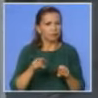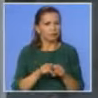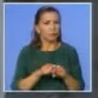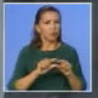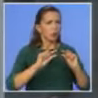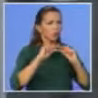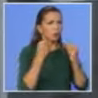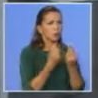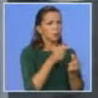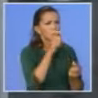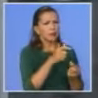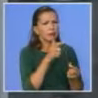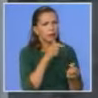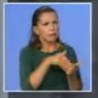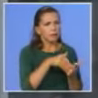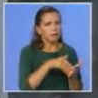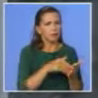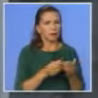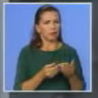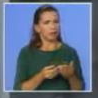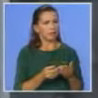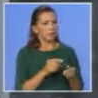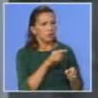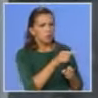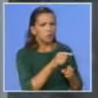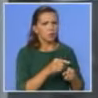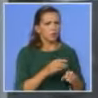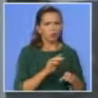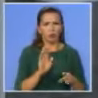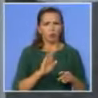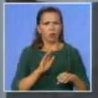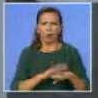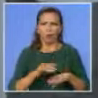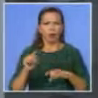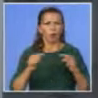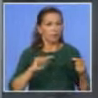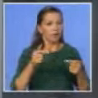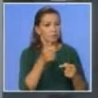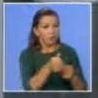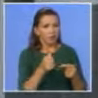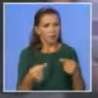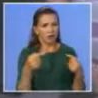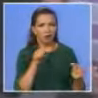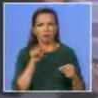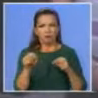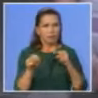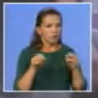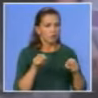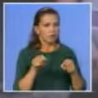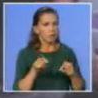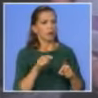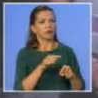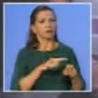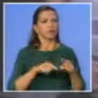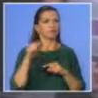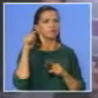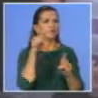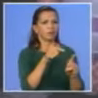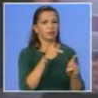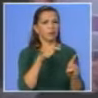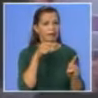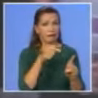banda empezaron a señalarse hasta que dieron con quien sería líder de la banda y quien además habría disparado en primera